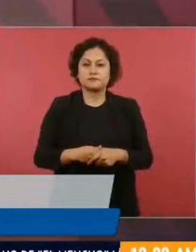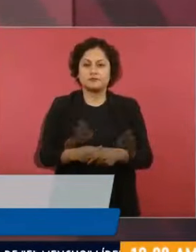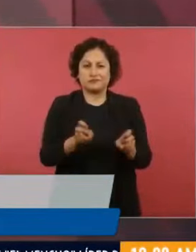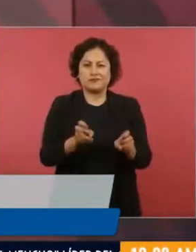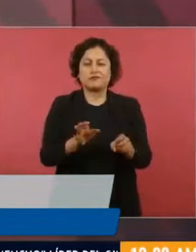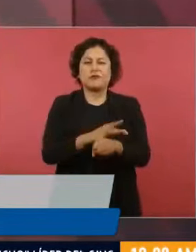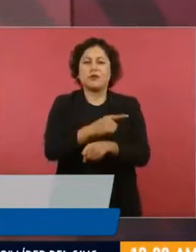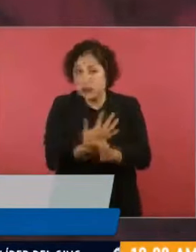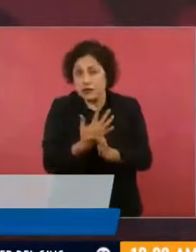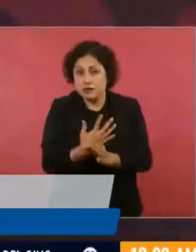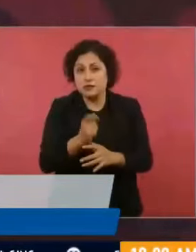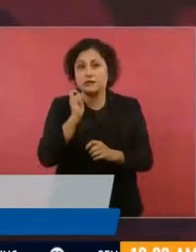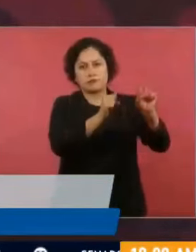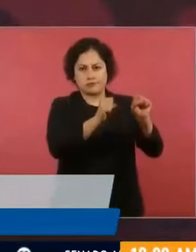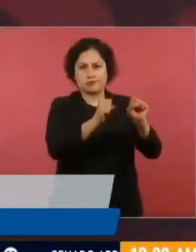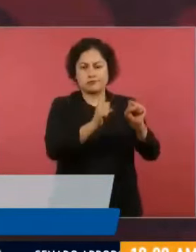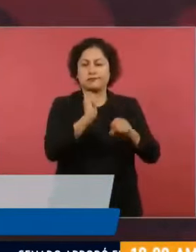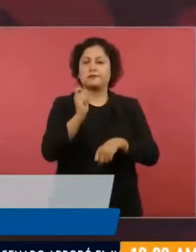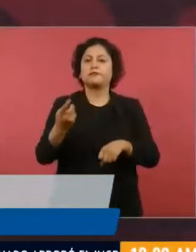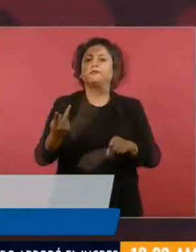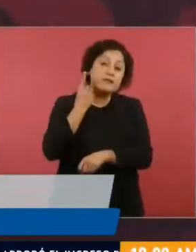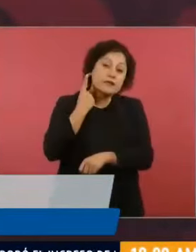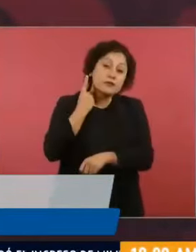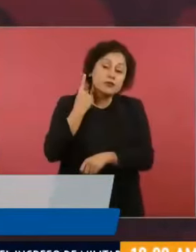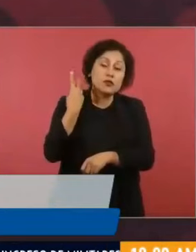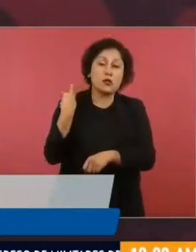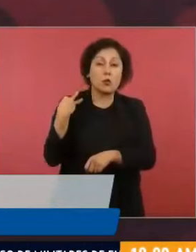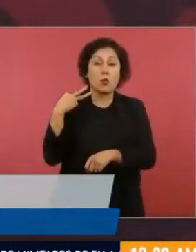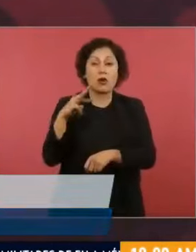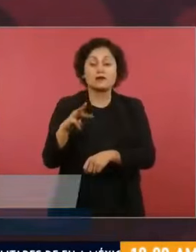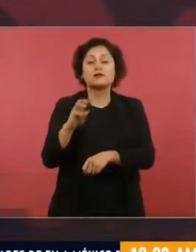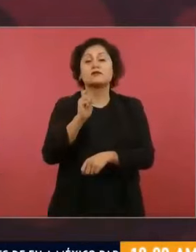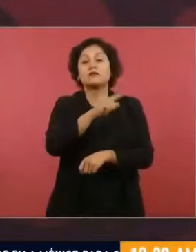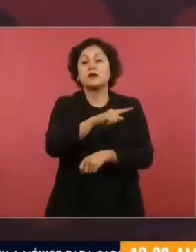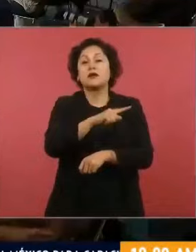de pagos. El Congreso en Washington aprobó la guerra contra México.